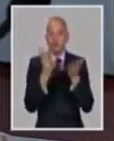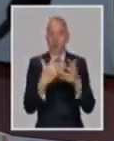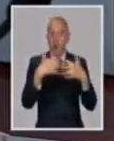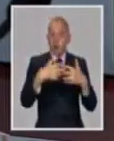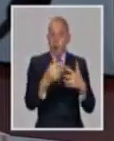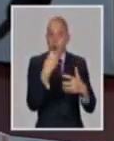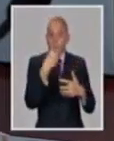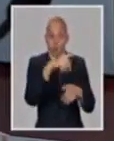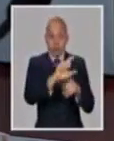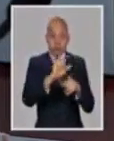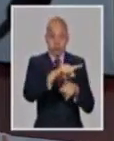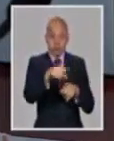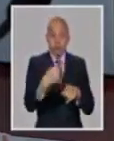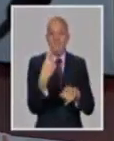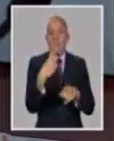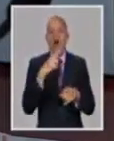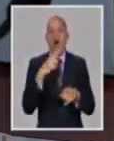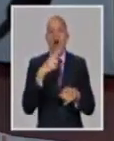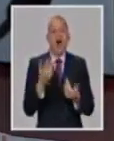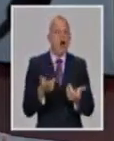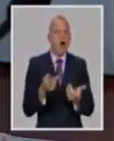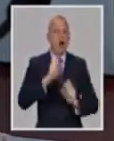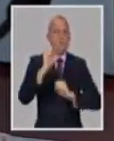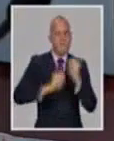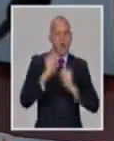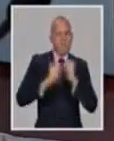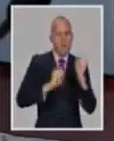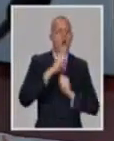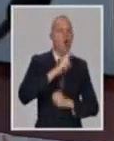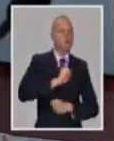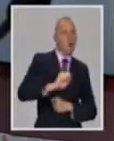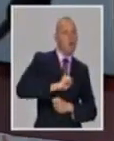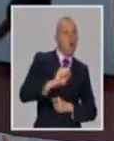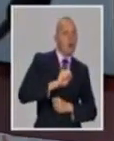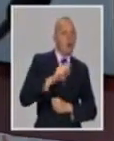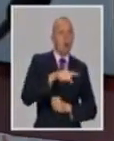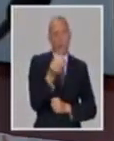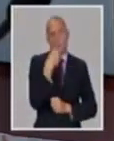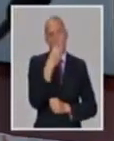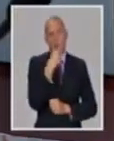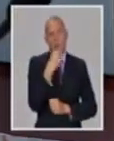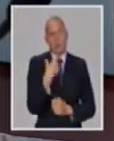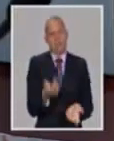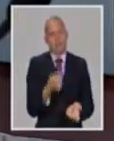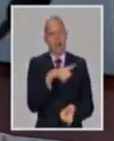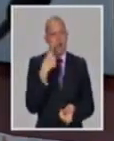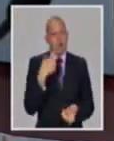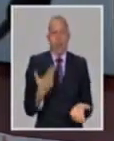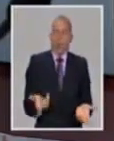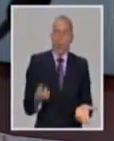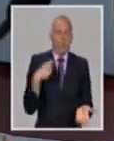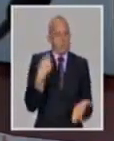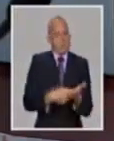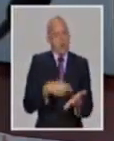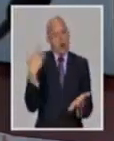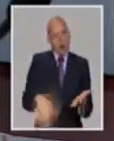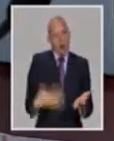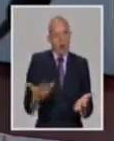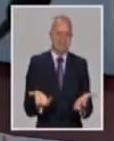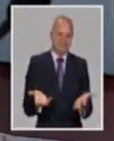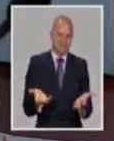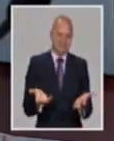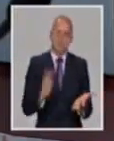producciones agropecuarias, que es el servicio de electricidad. Por tanto, hay una disminución del servicio de electricidad, ahí se puede